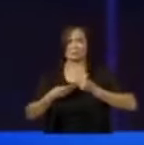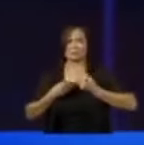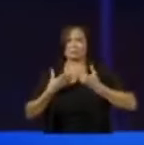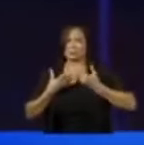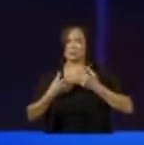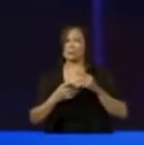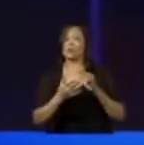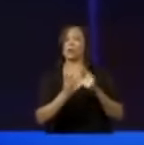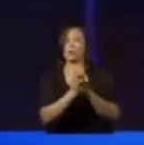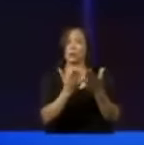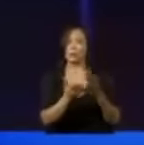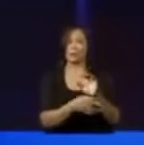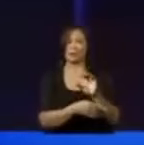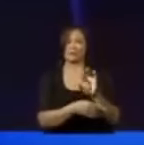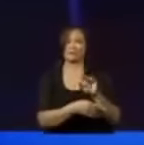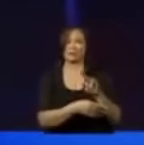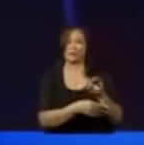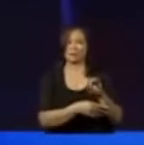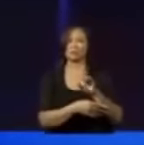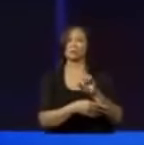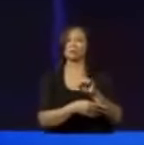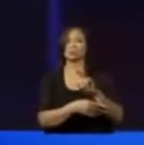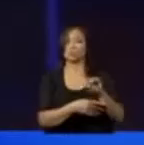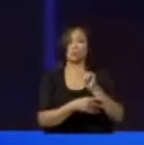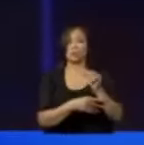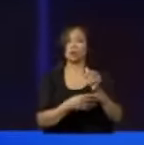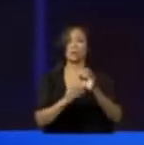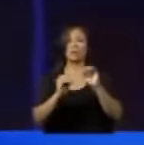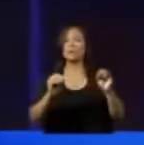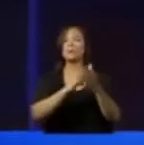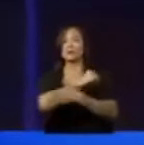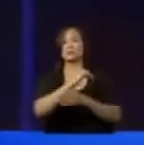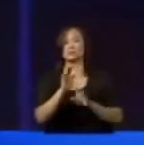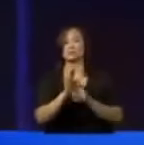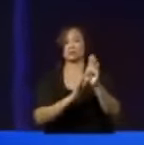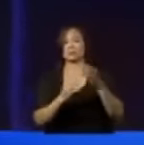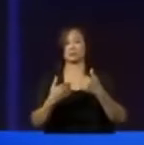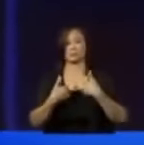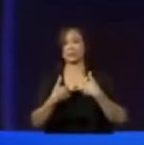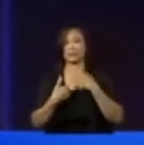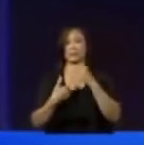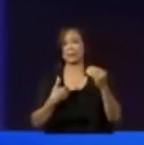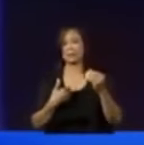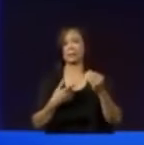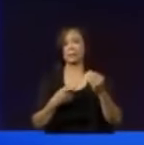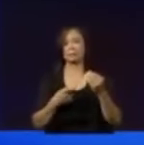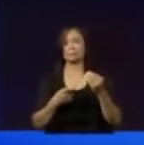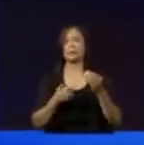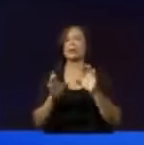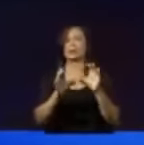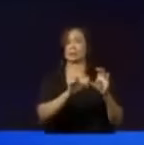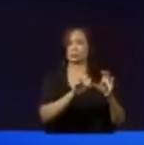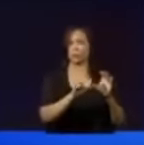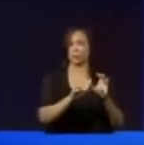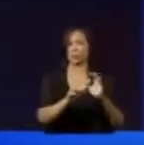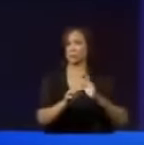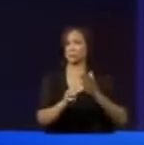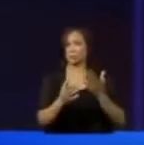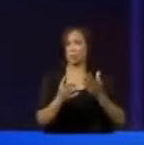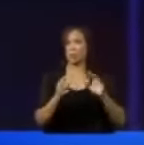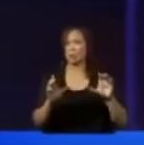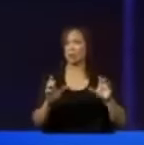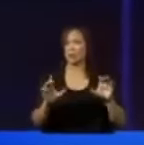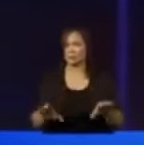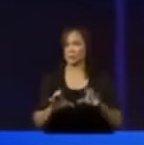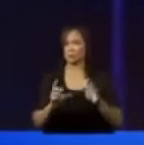que hizo un libro sobre esto, que dijo que ningún país se desarrollaba si no tenía la titularidad como